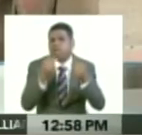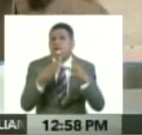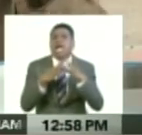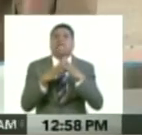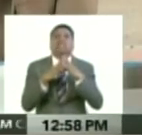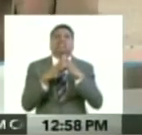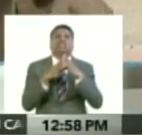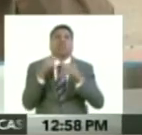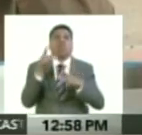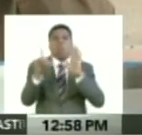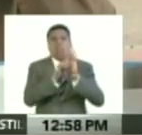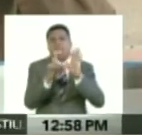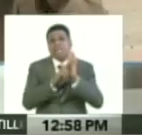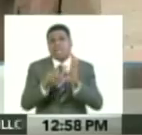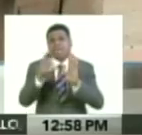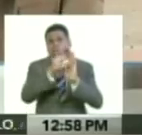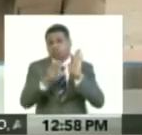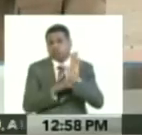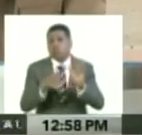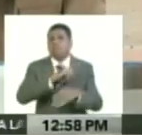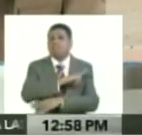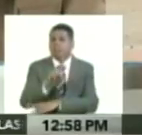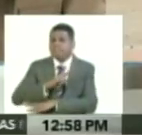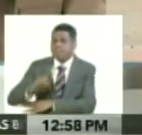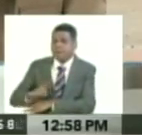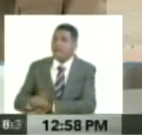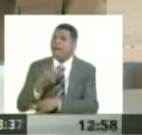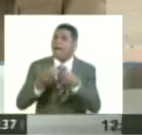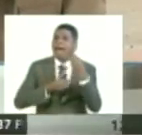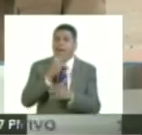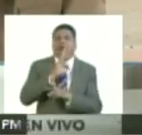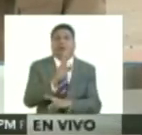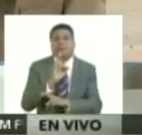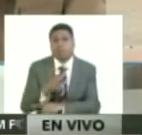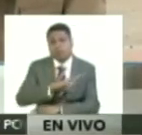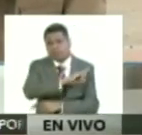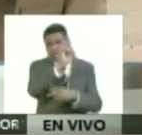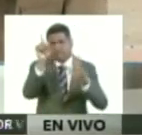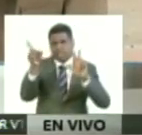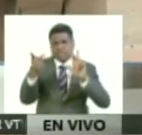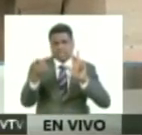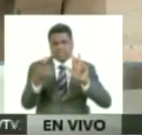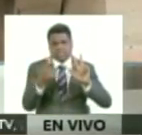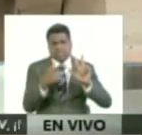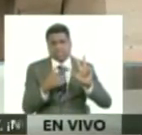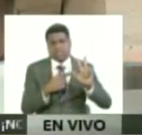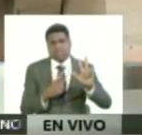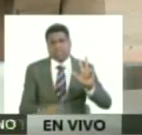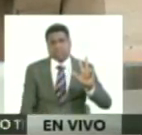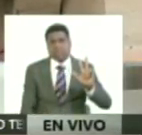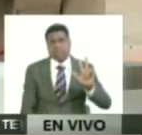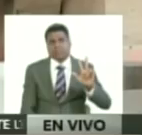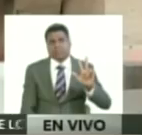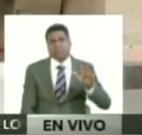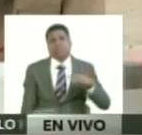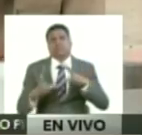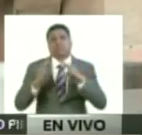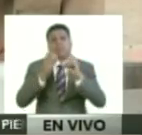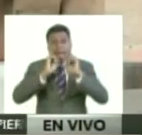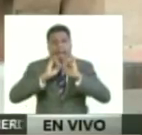mecanismos legales y constitucionales para responder. En segundo lugar, háblenle claro a su